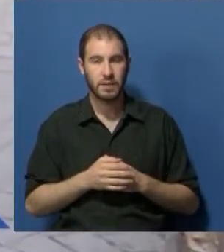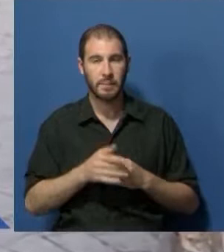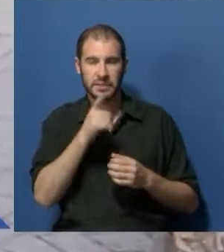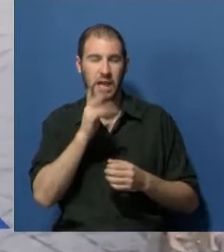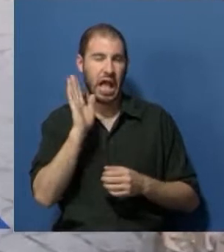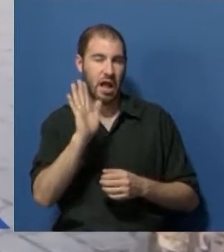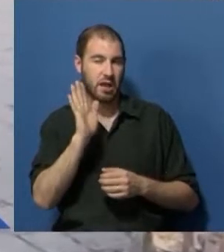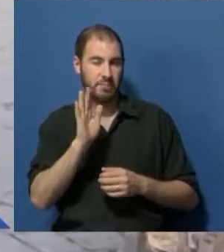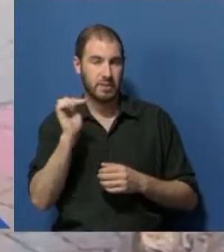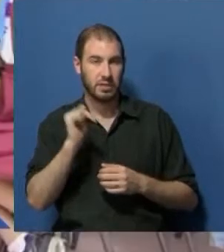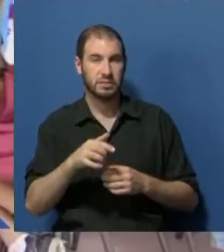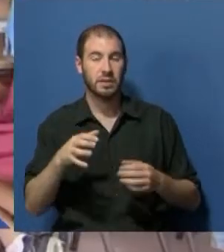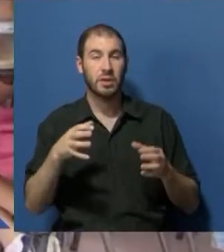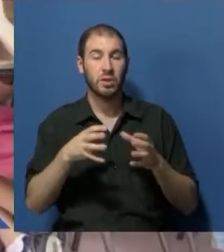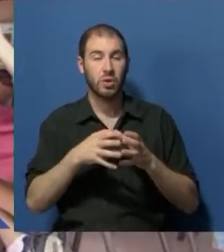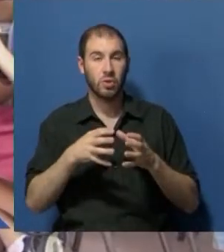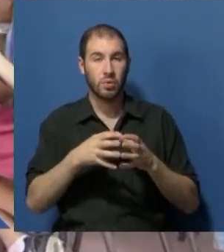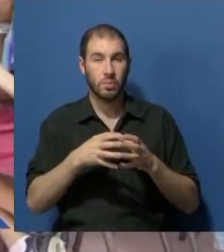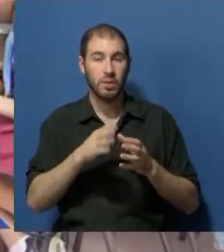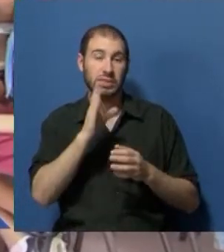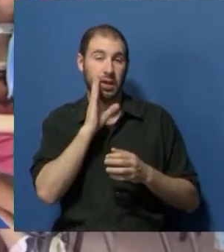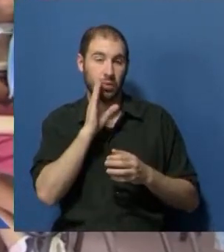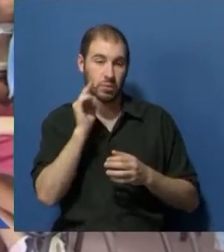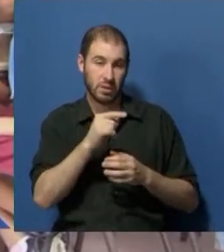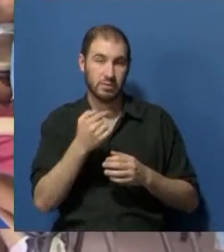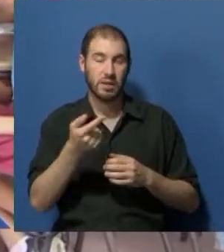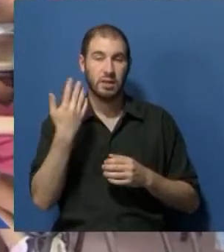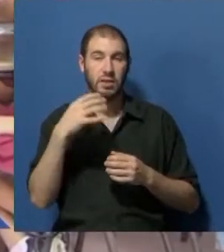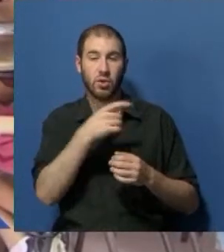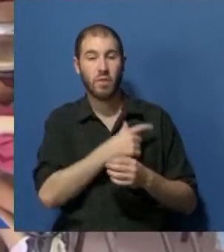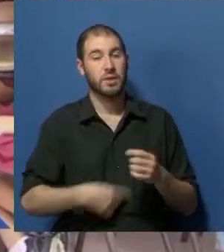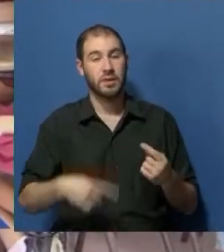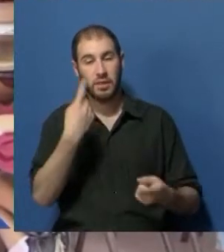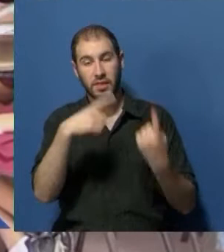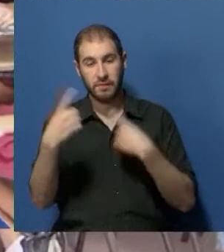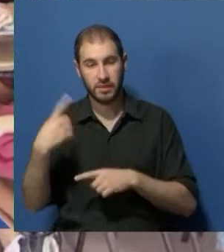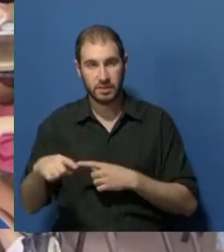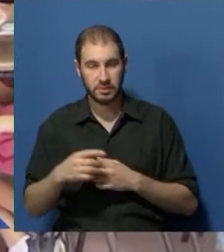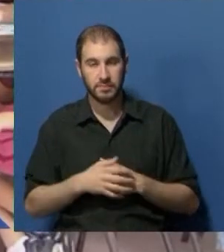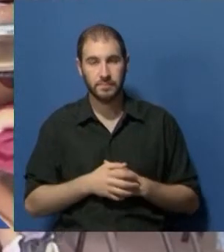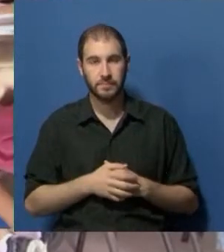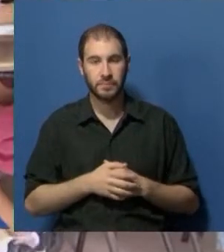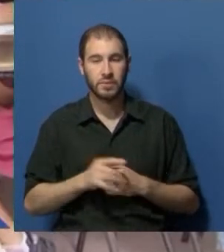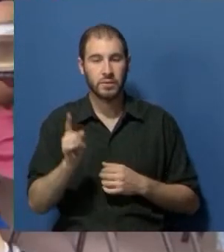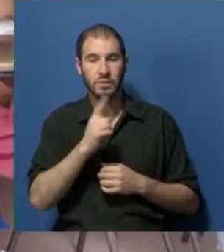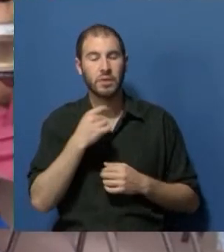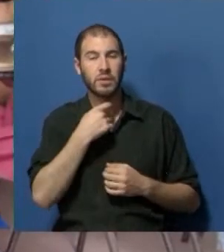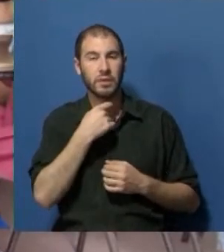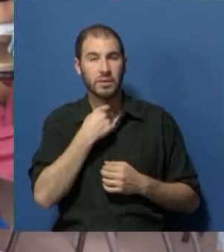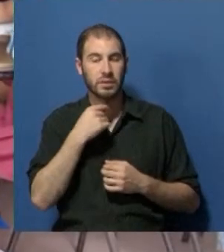amenazas, ¿no es cierto?, que el imperio o Estados Unidos en los diferentes gobiernos conservadores trataron